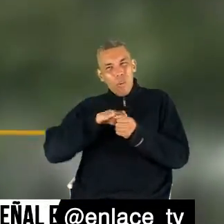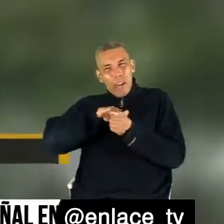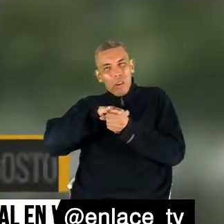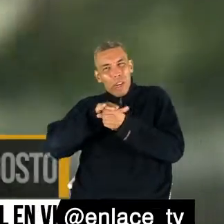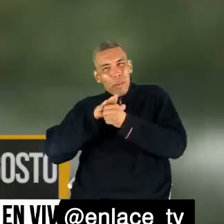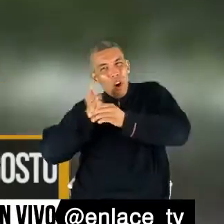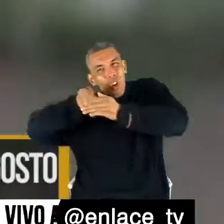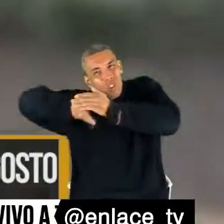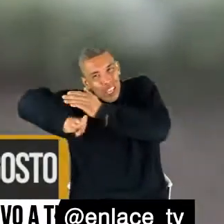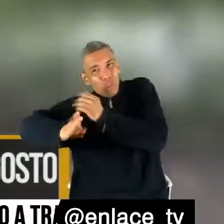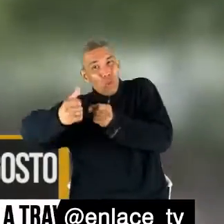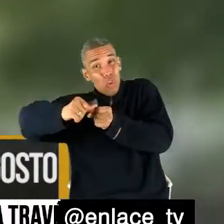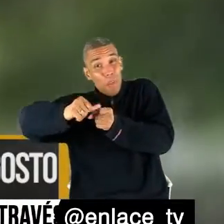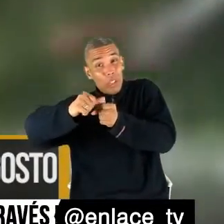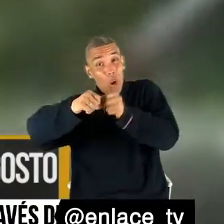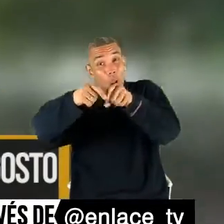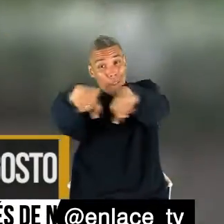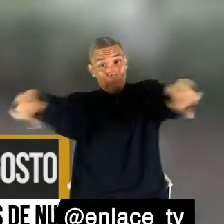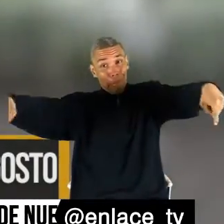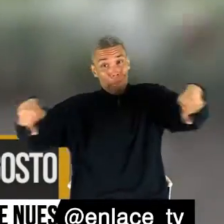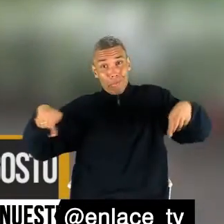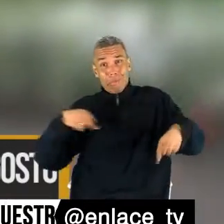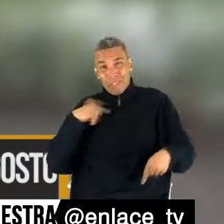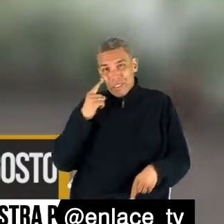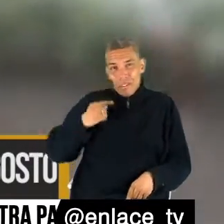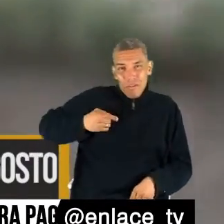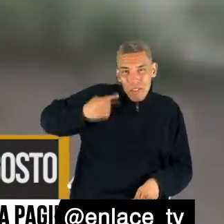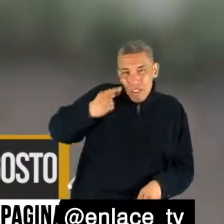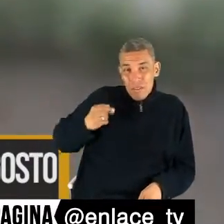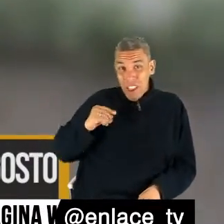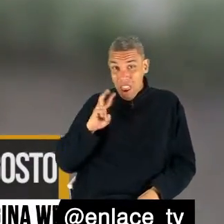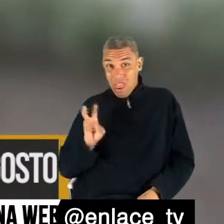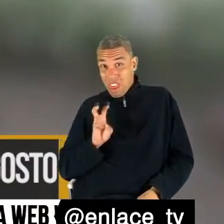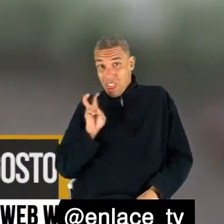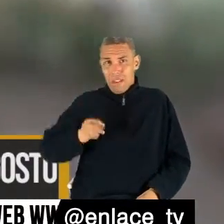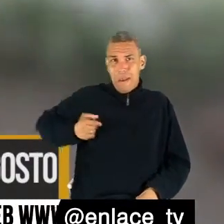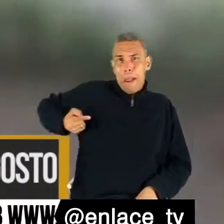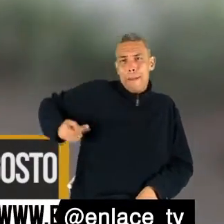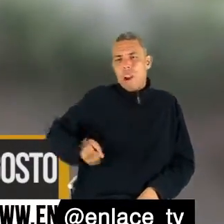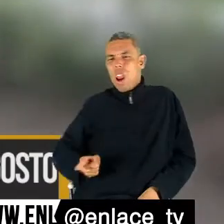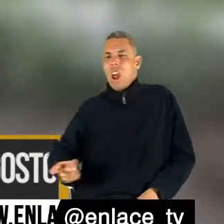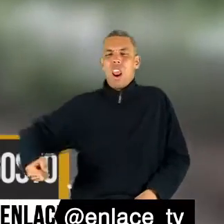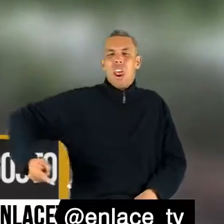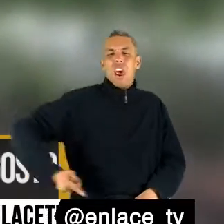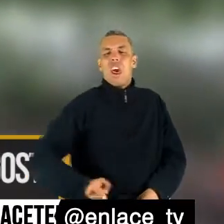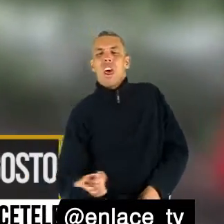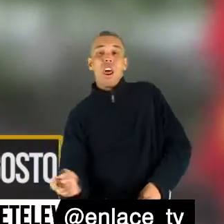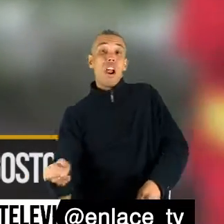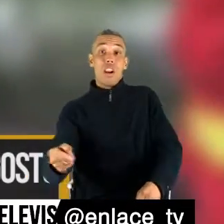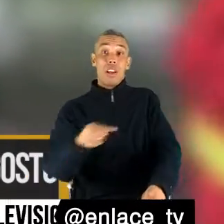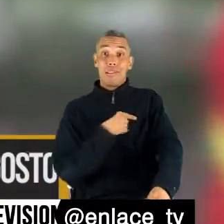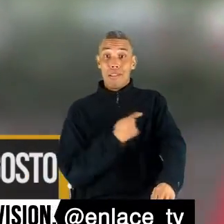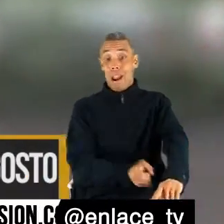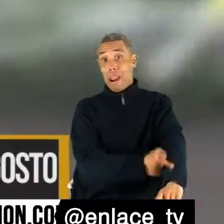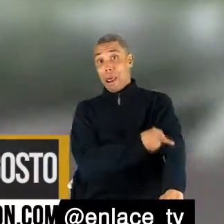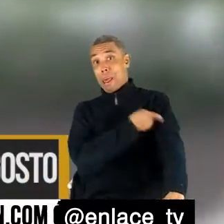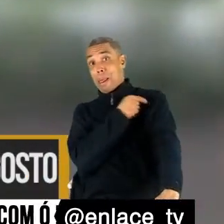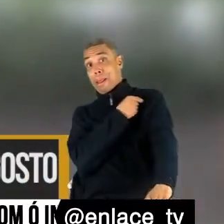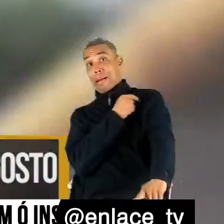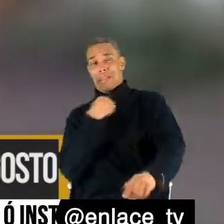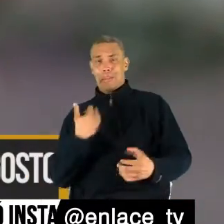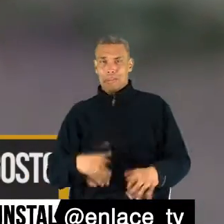vio sorprendida por esta serpiente boa constrictor de más de 2 metros de largo que intimidó la tranquilidad de los habitantes. Niños que transitaban